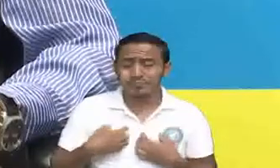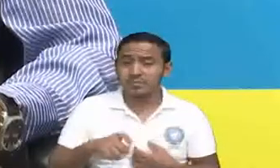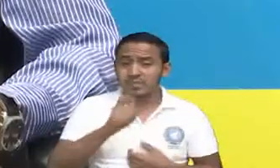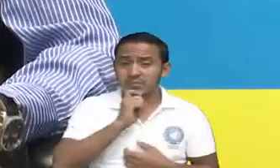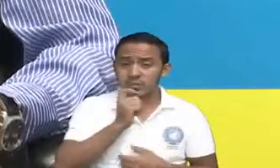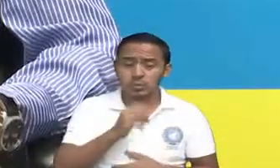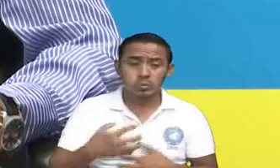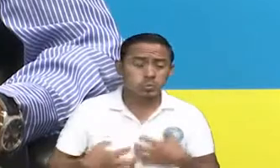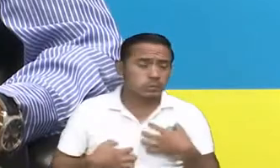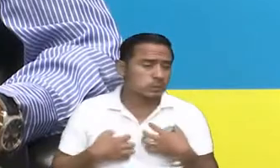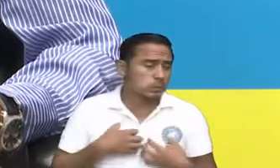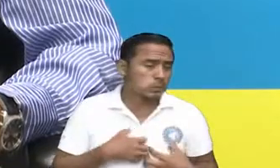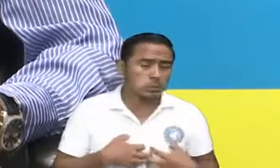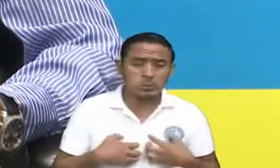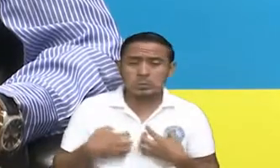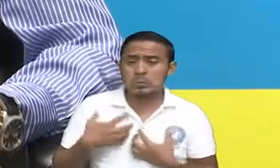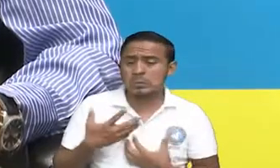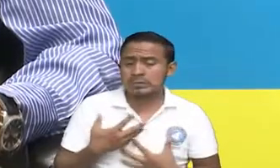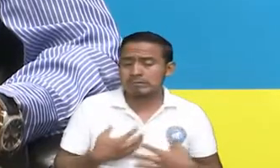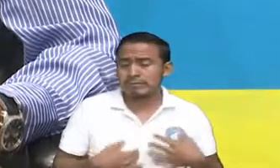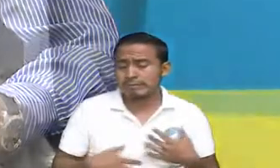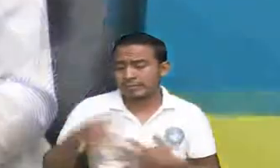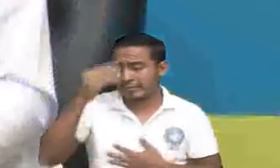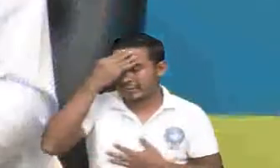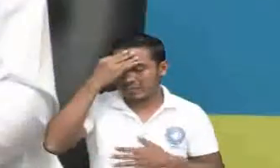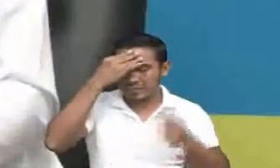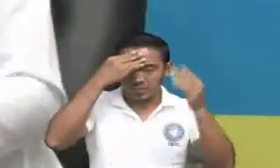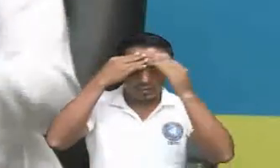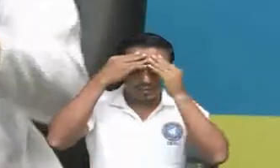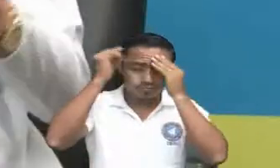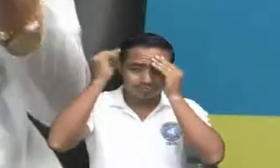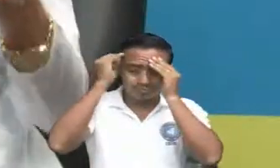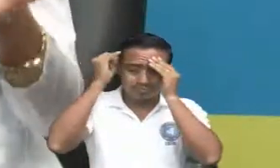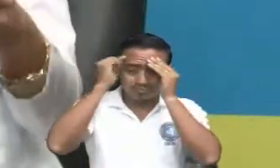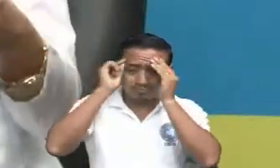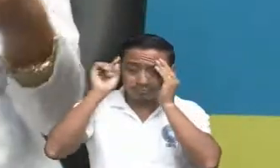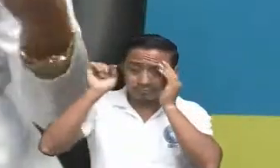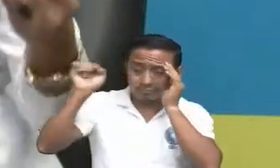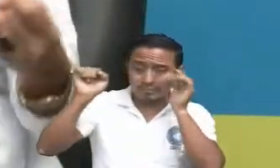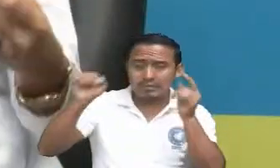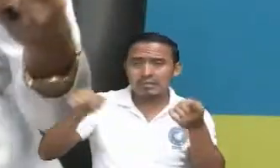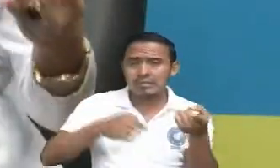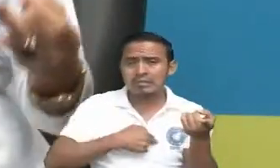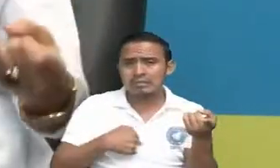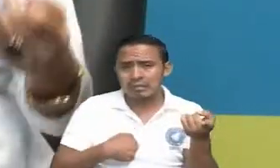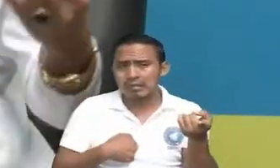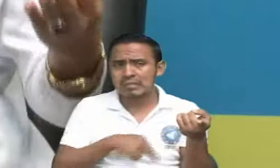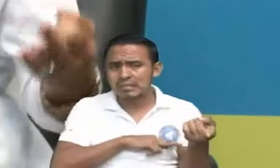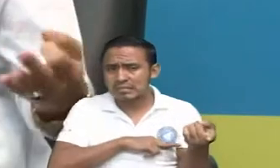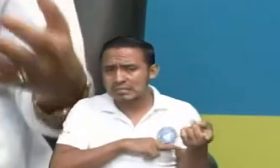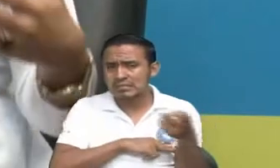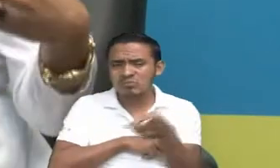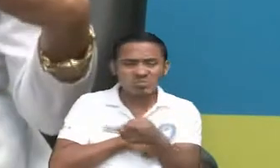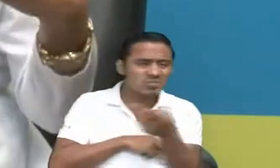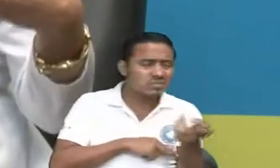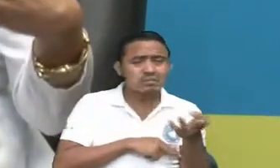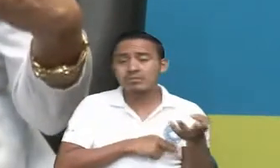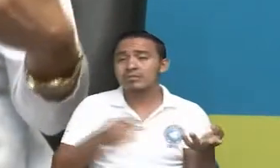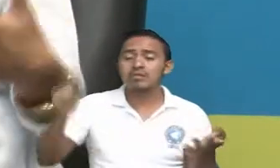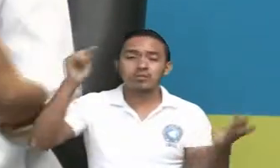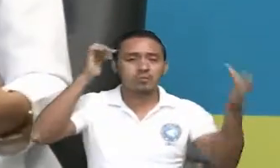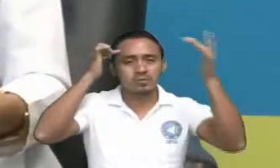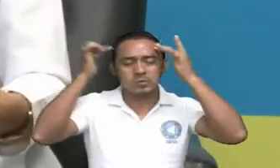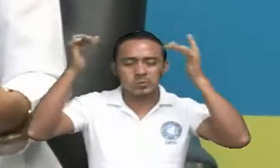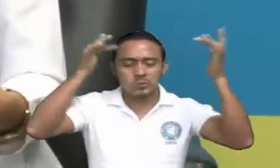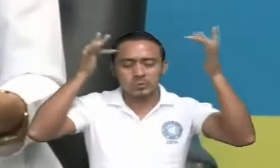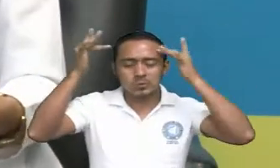o celosa, sufre de mucha angustia pensando, imaginándose escenario. ¿Estará? ¿No estará? ¿Qué estará haciendo? O sea, ese tipo de